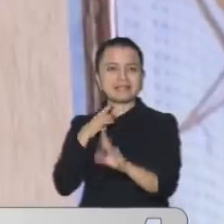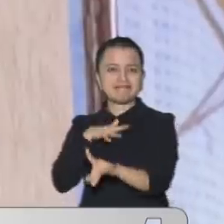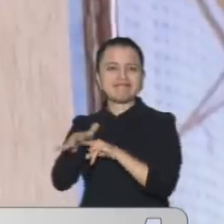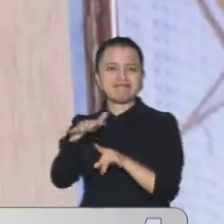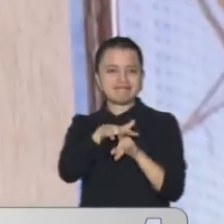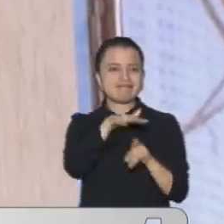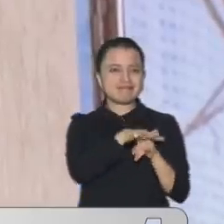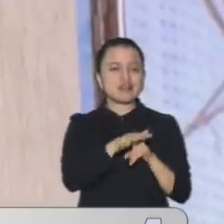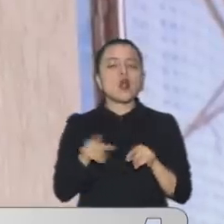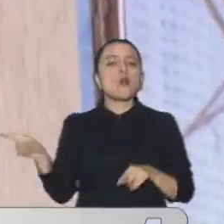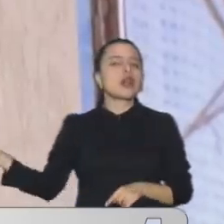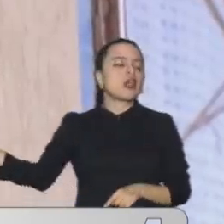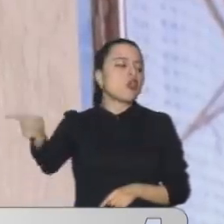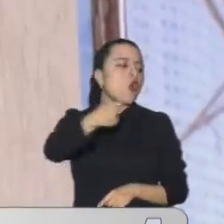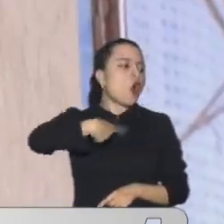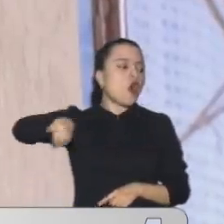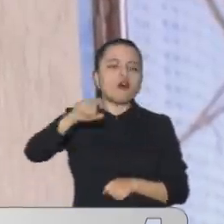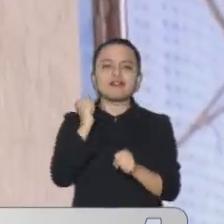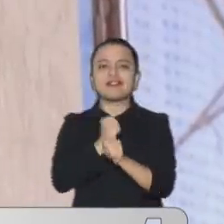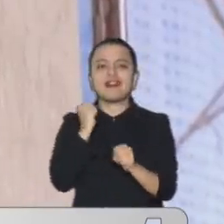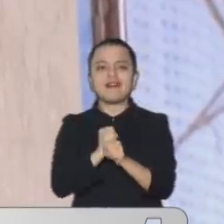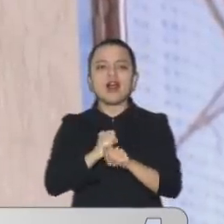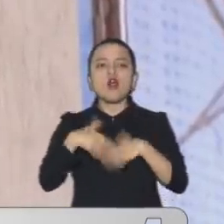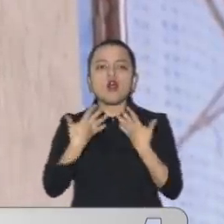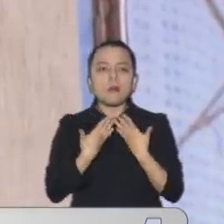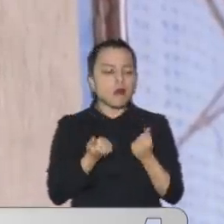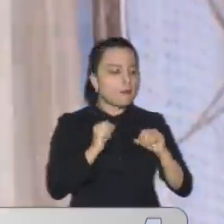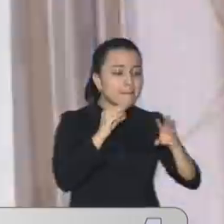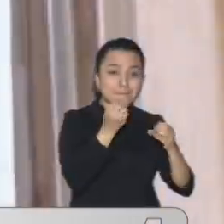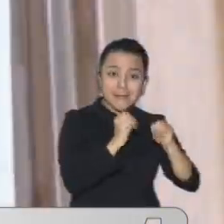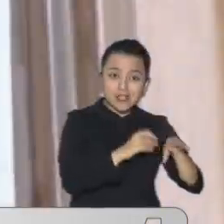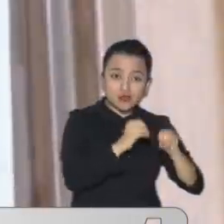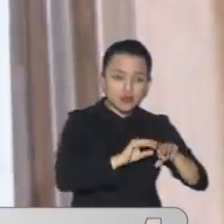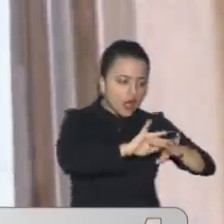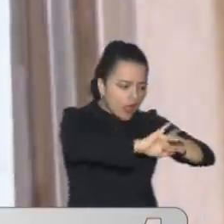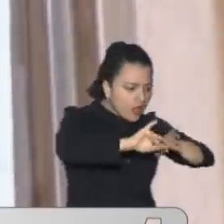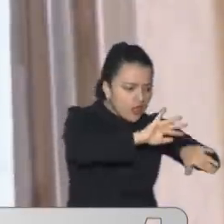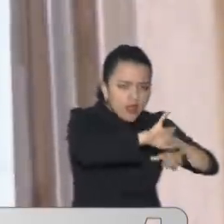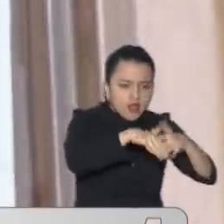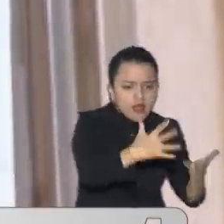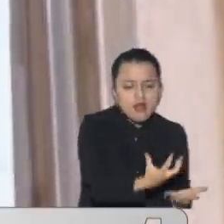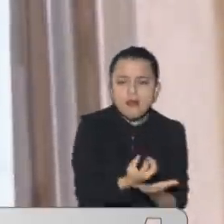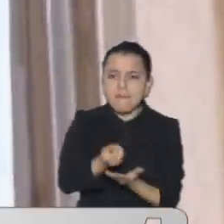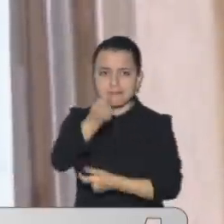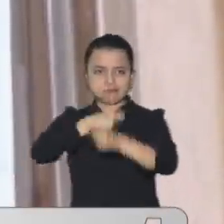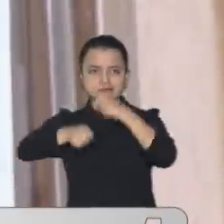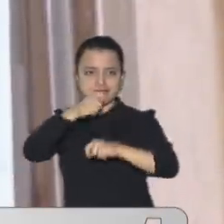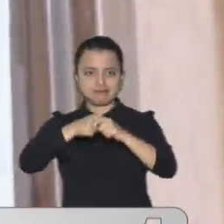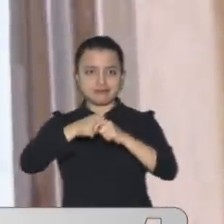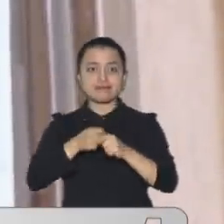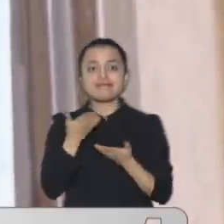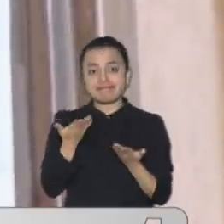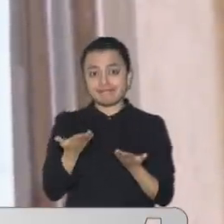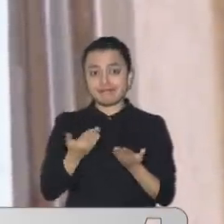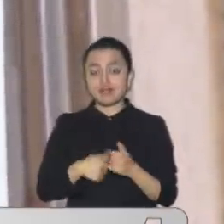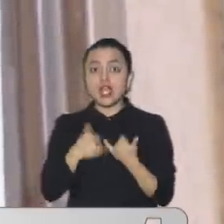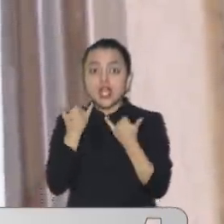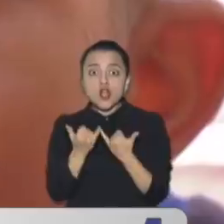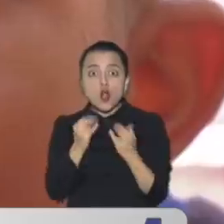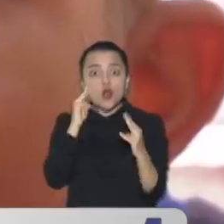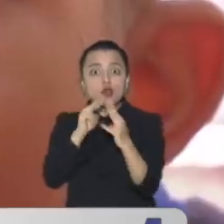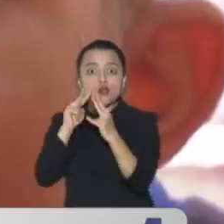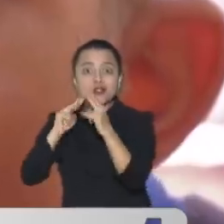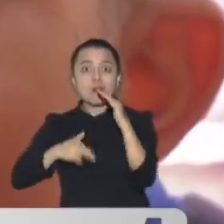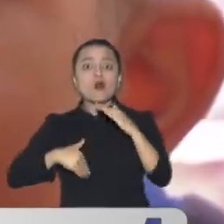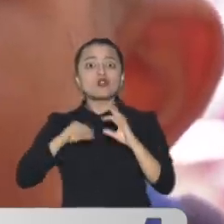del reciclaje, y es que justamente nos encontramos con una conmovedora historia, una historia de 13 personas de una misma familia.